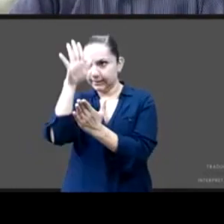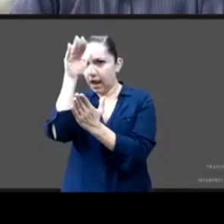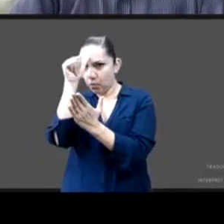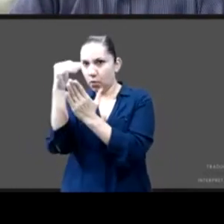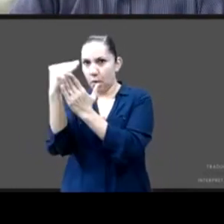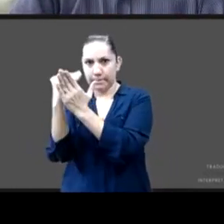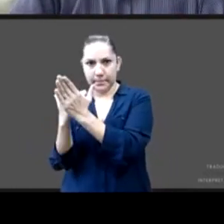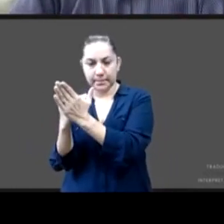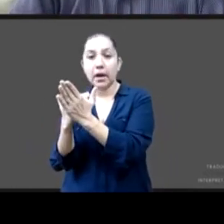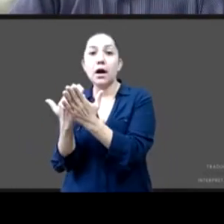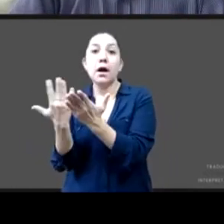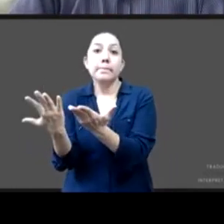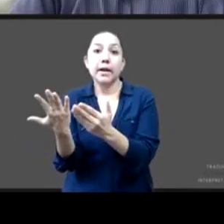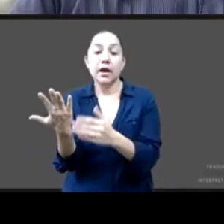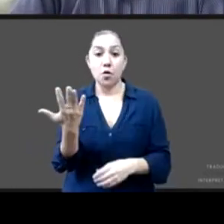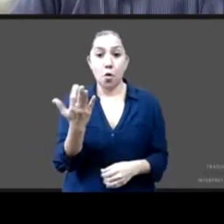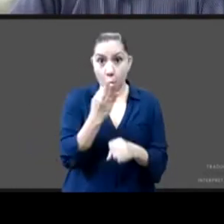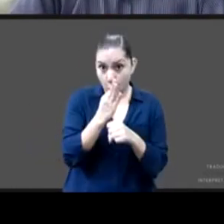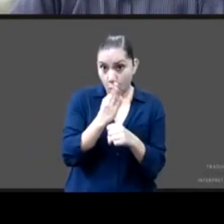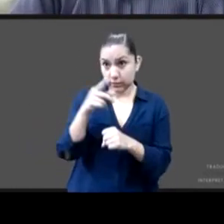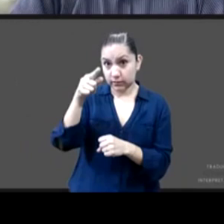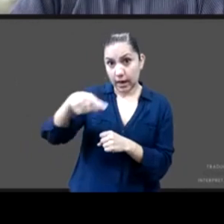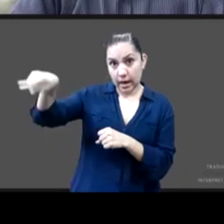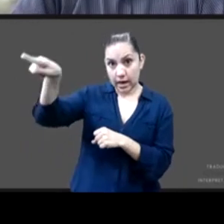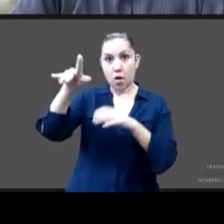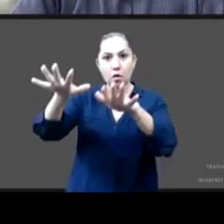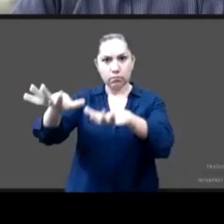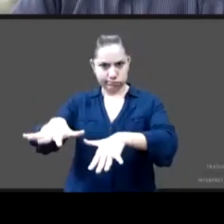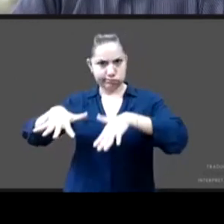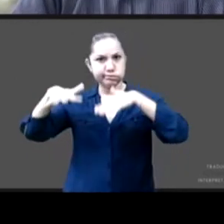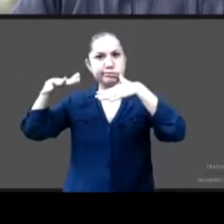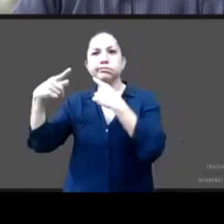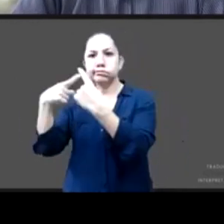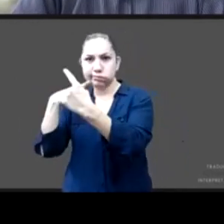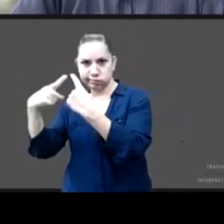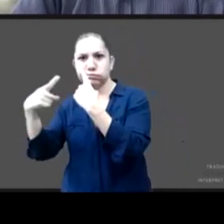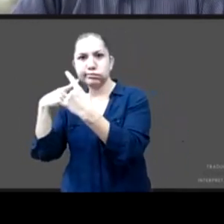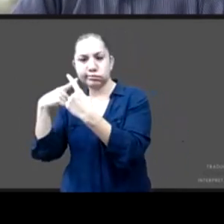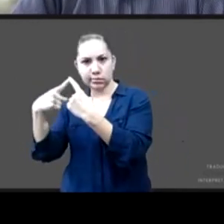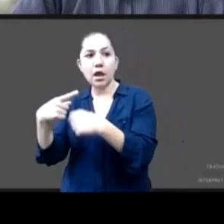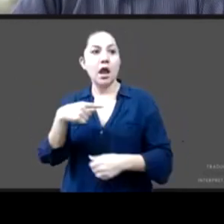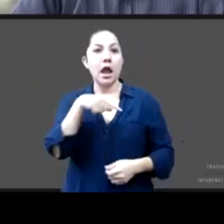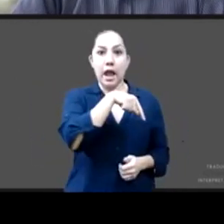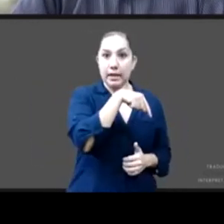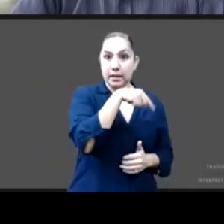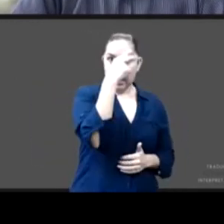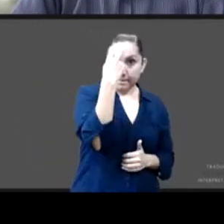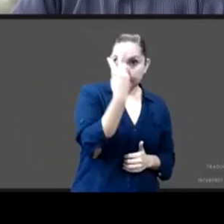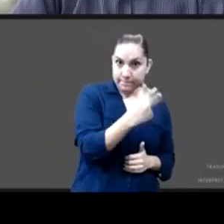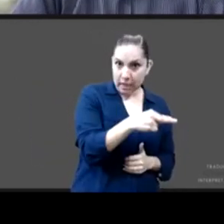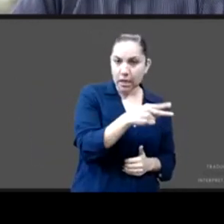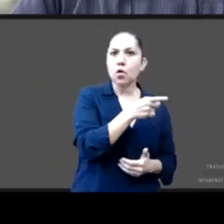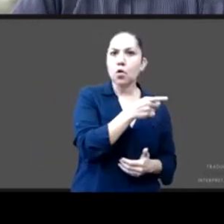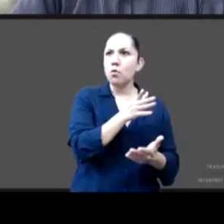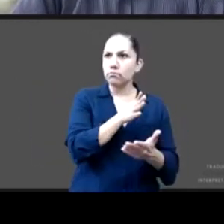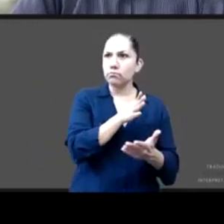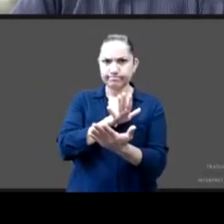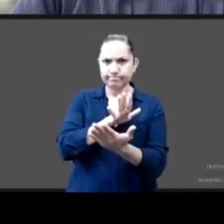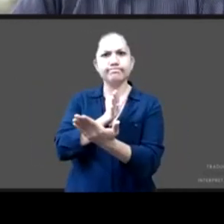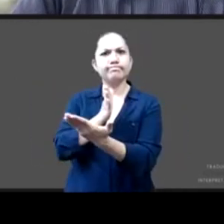que ahorita en el seno se está discutiendo una, México tiene un rol, está teniendo un rol bastante,